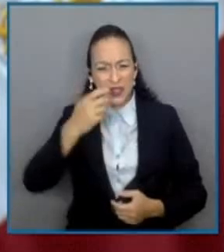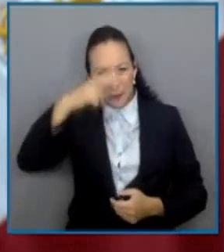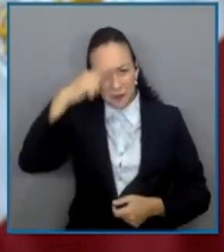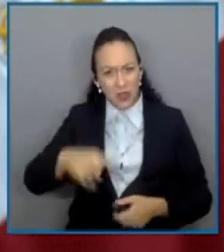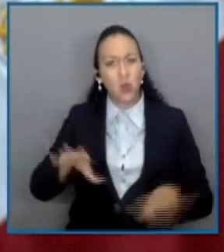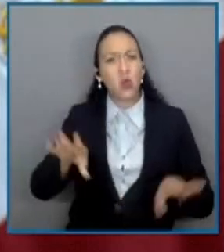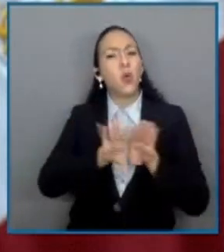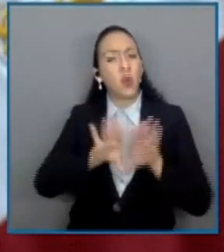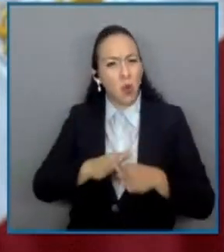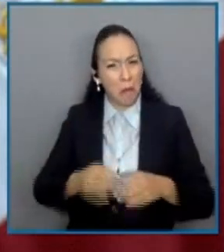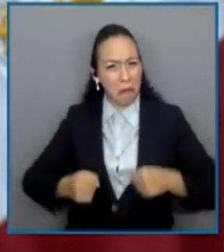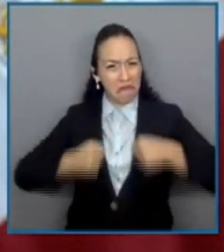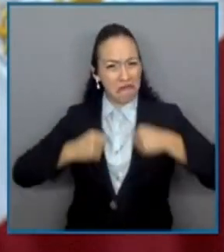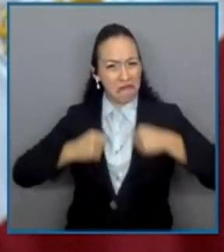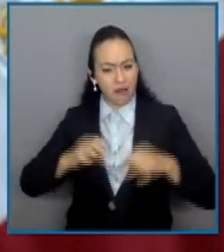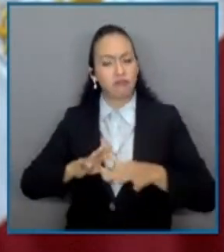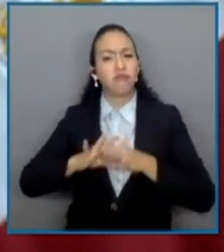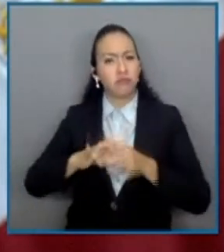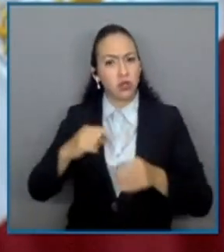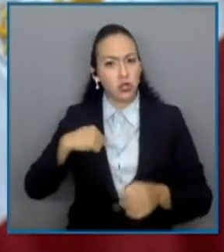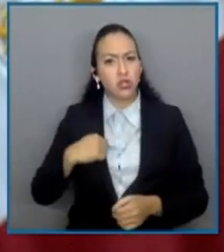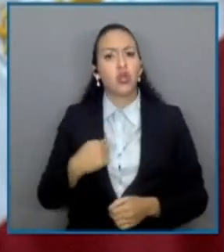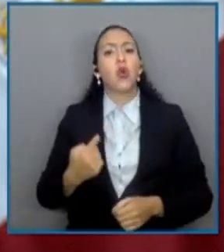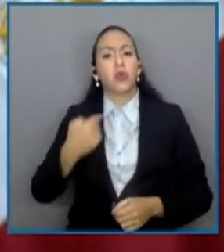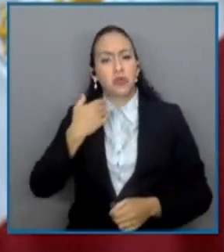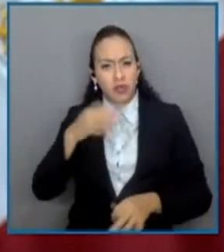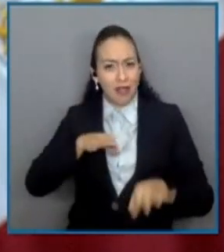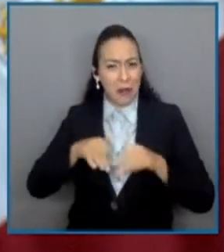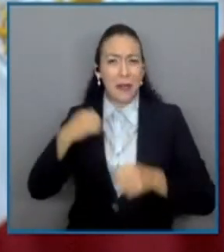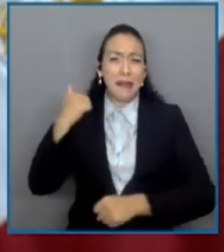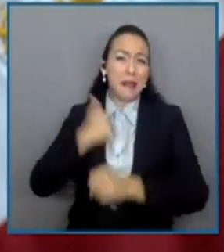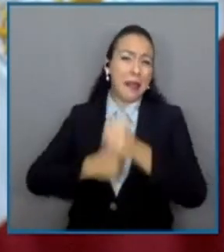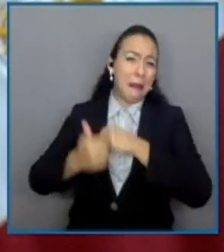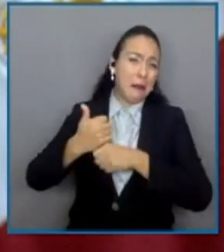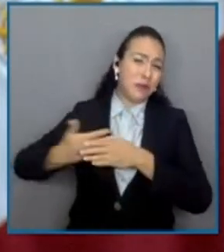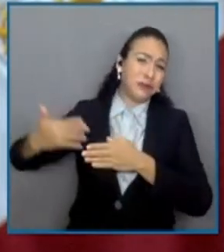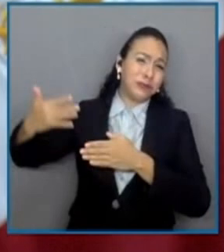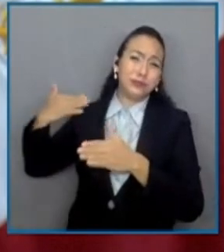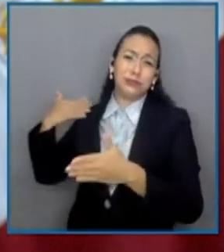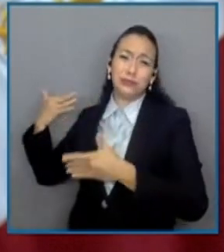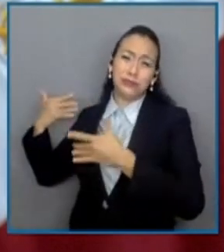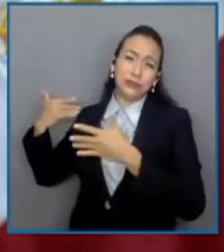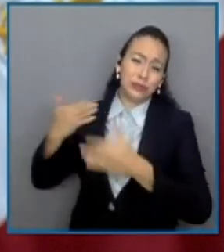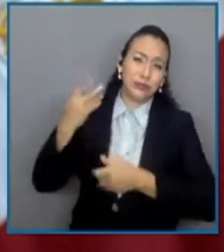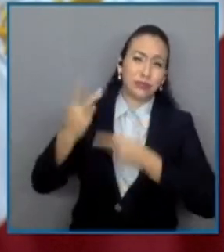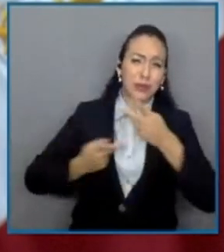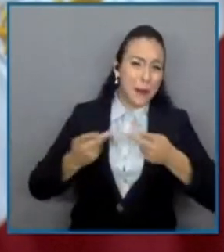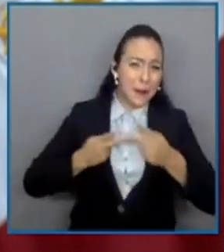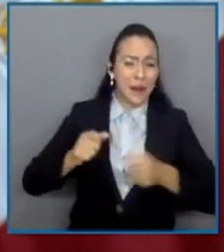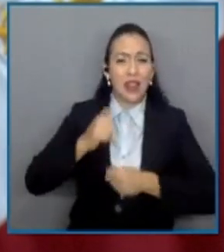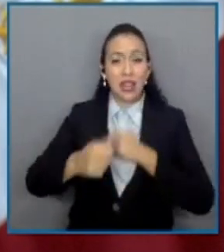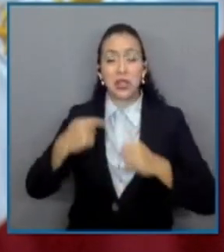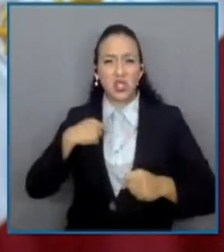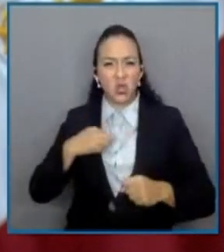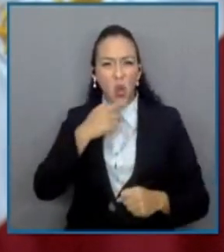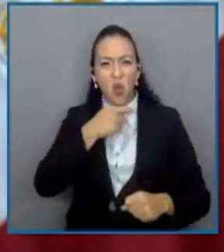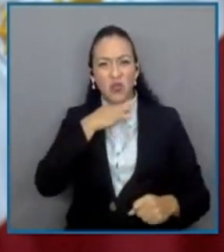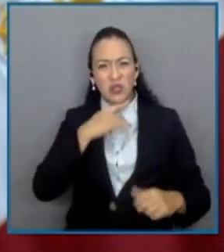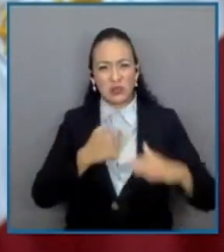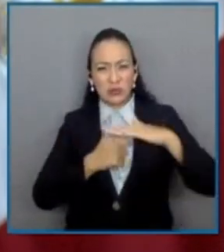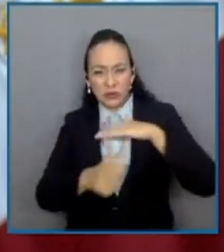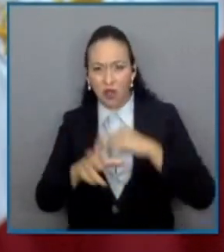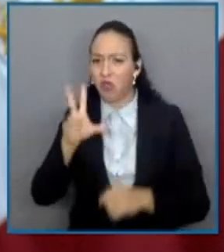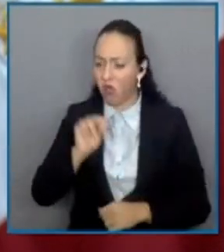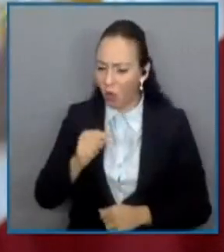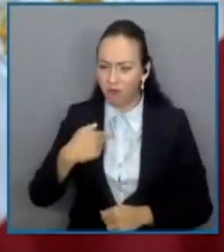juezas. Yo soy una juez de carrera judicial y soy incorruptible. Y si no, presenten las pruebas en mi